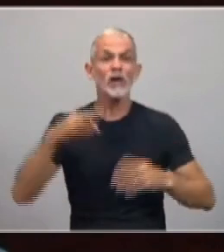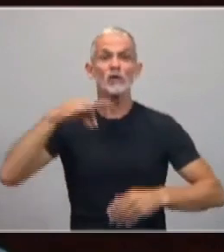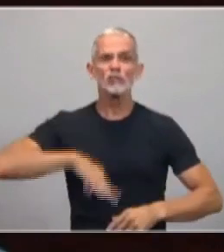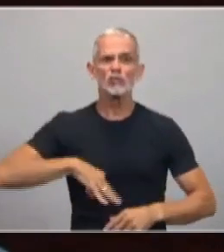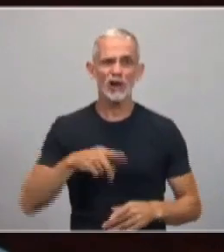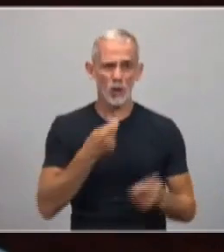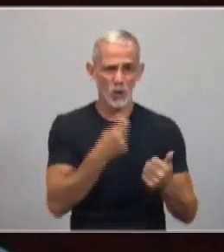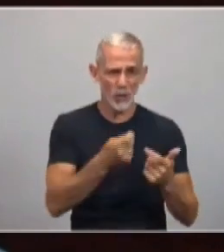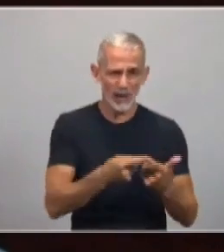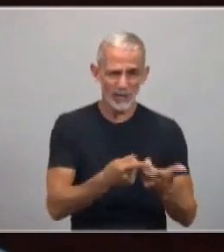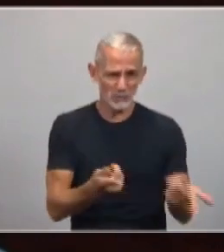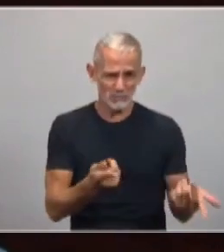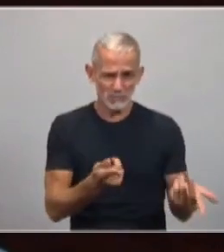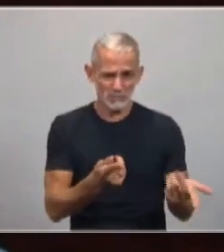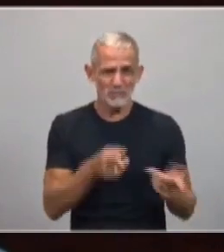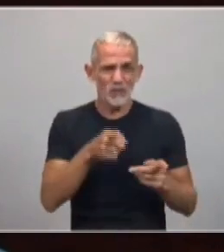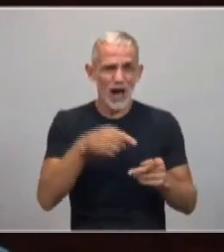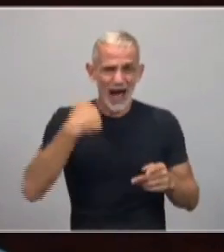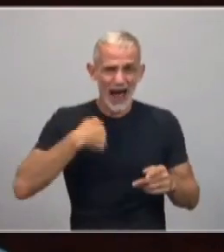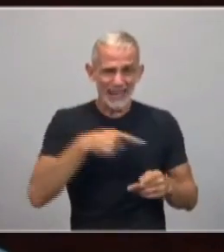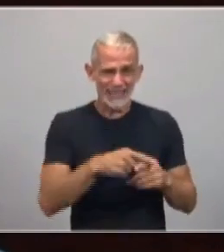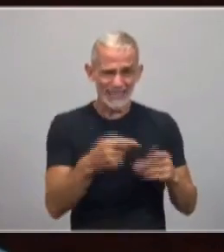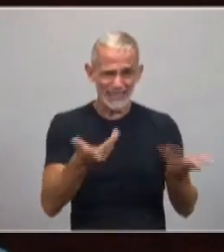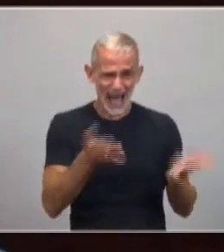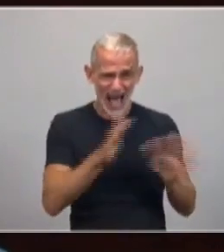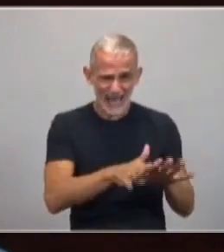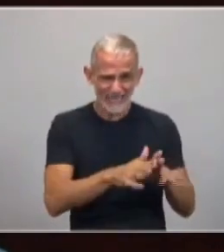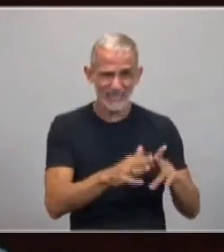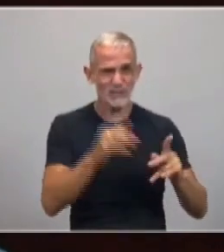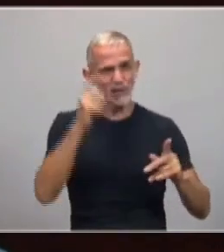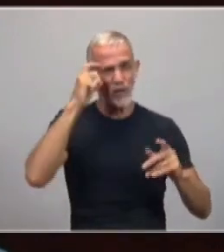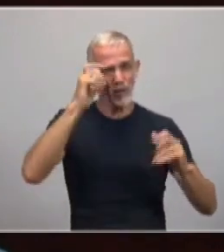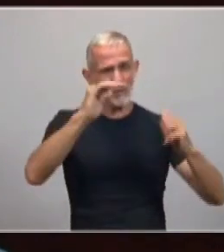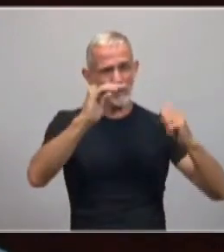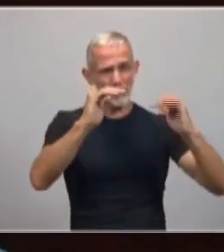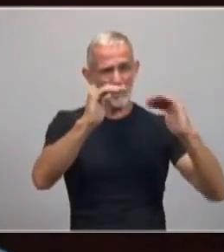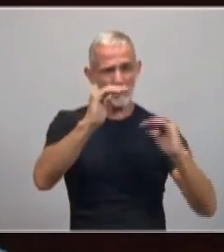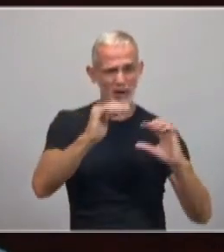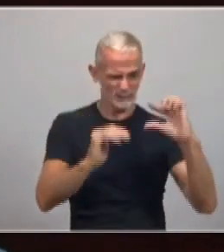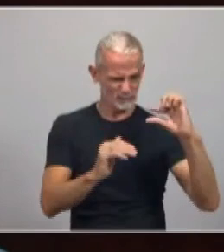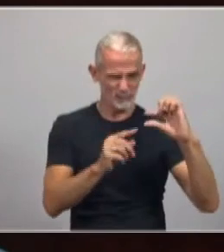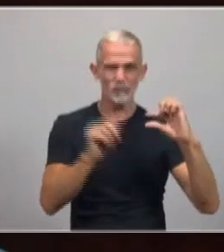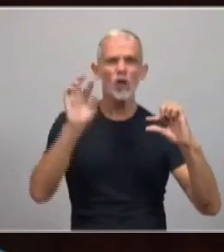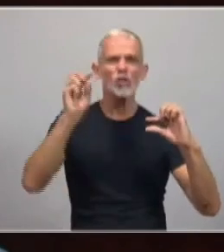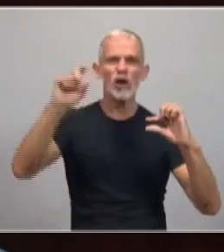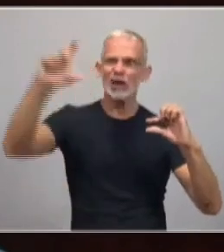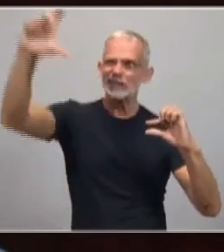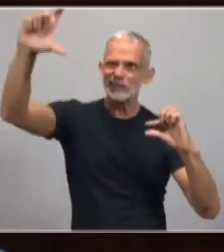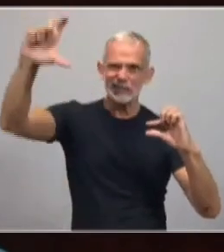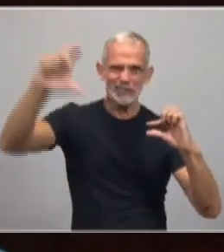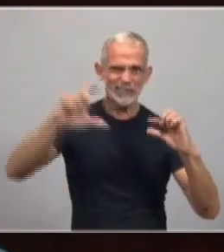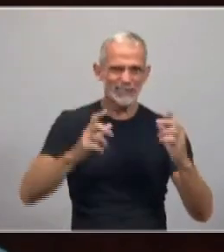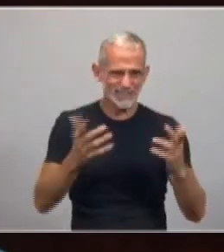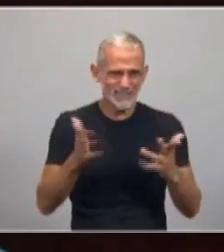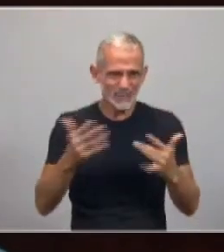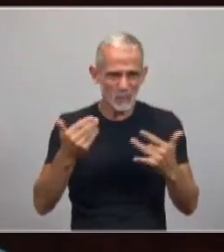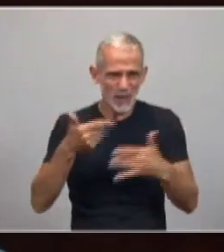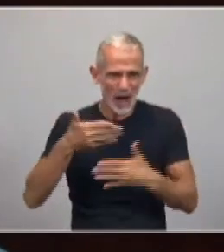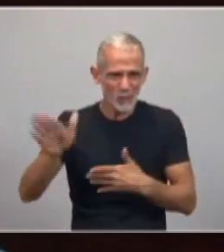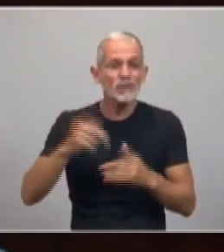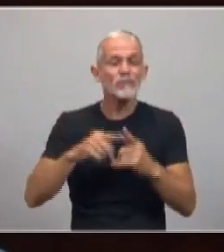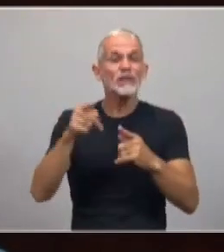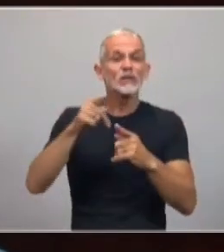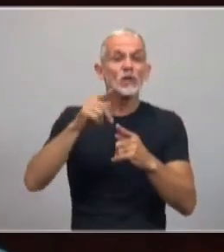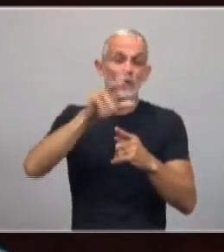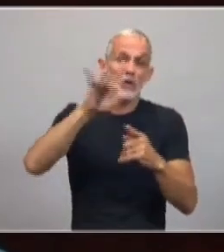salarios, jubilaciones e ingresos en Argentina son hasta 10 veces menores medidos en dólares. Y segundo, que la